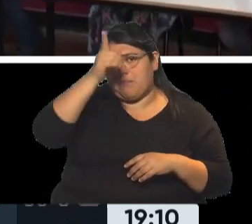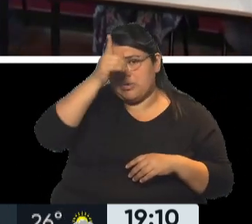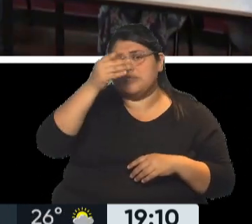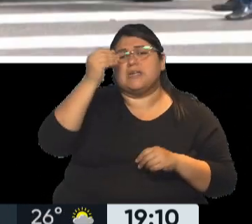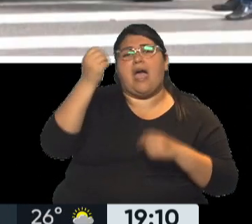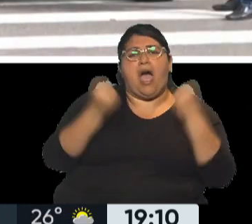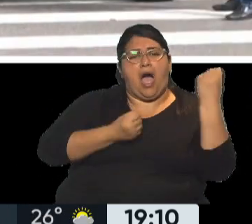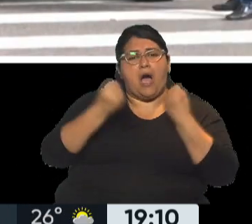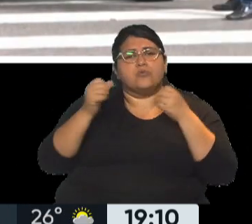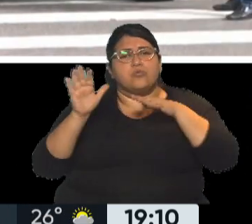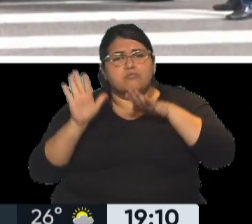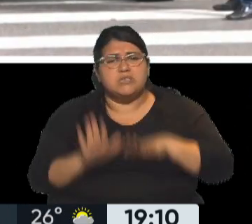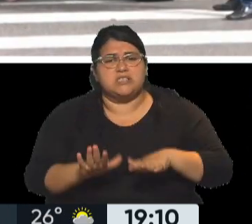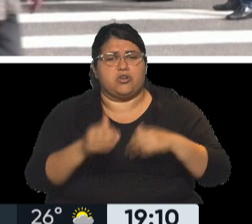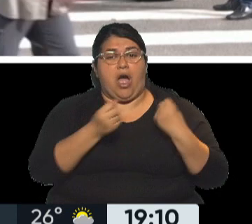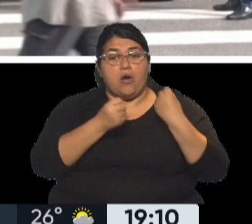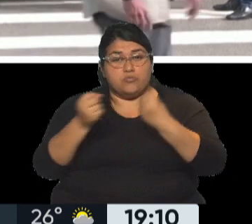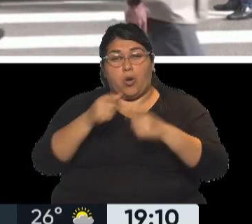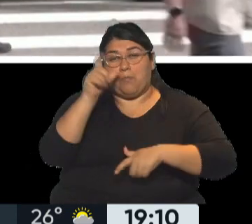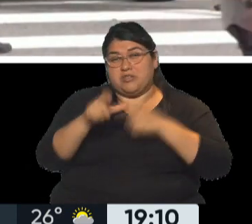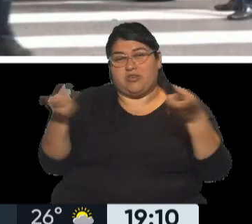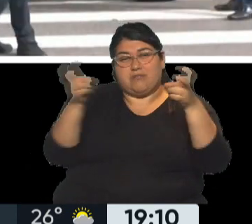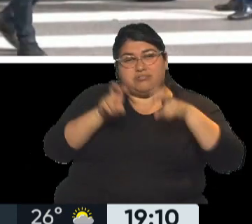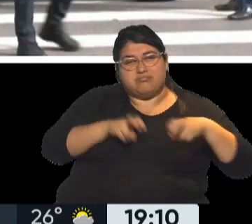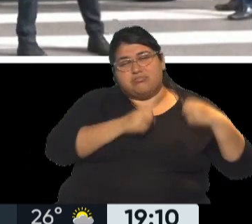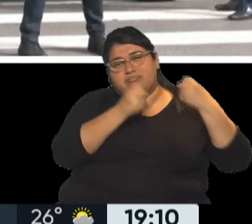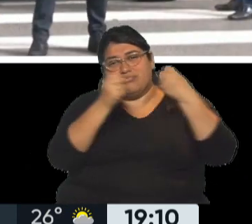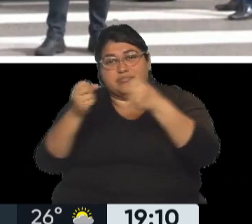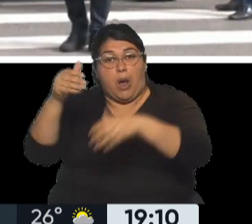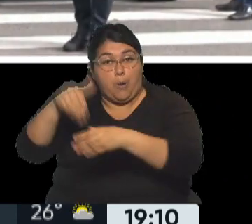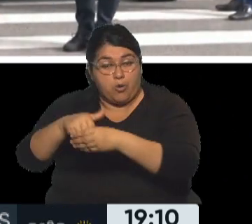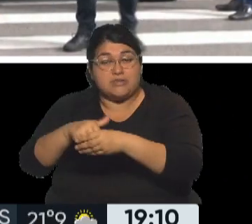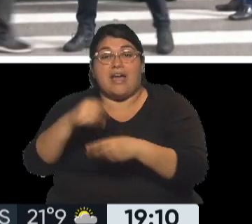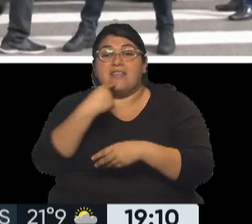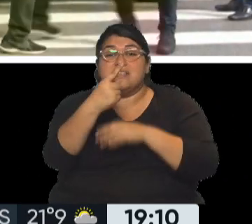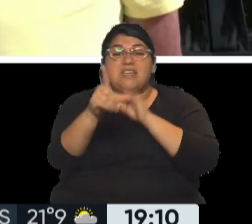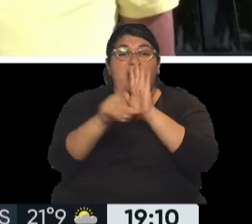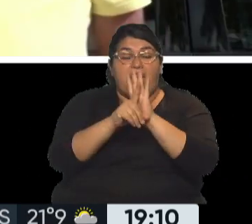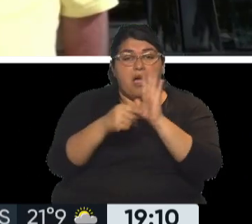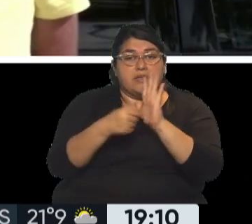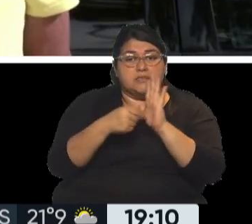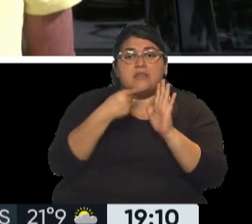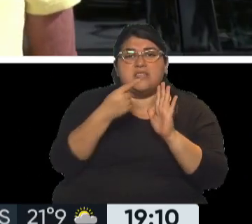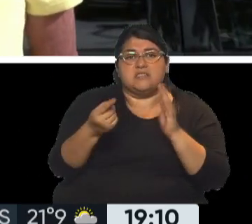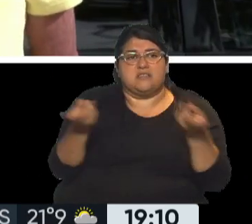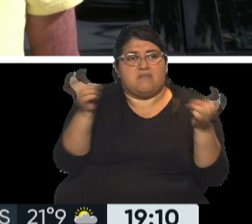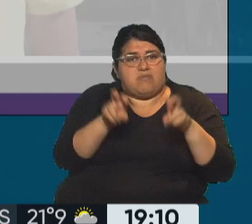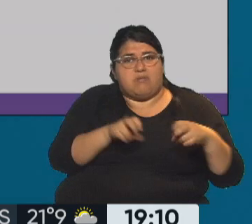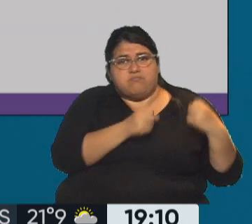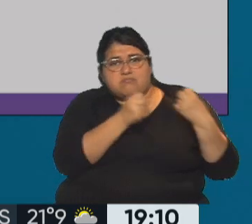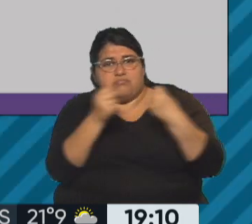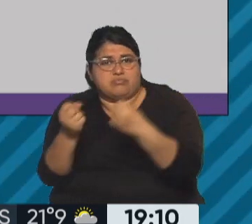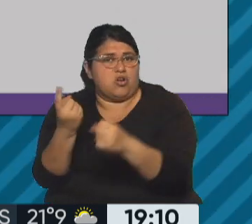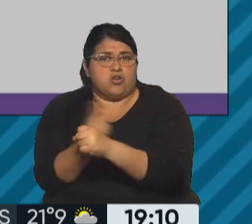muchos micros que llevaban gente a votar porque decían que según las leyes de Brasil no se pueden llevar militancia